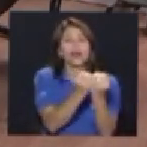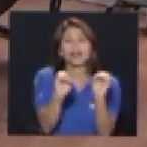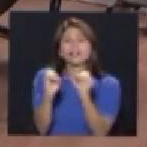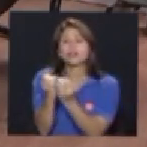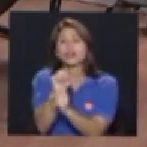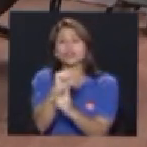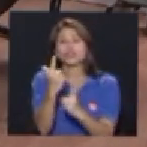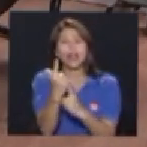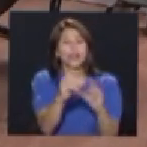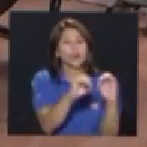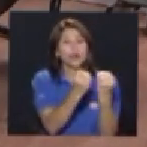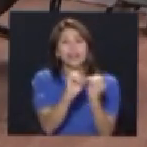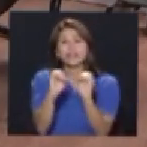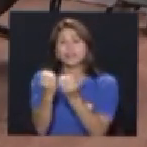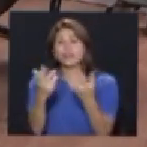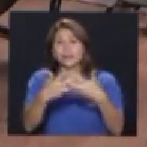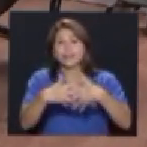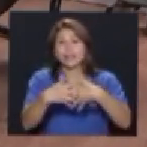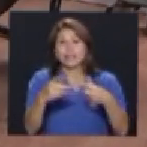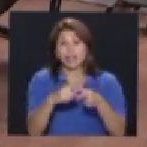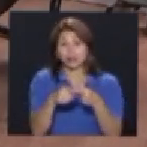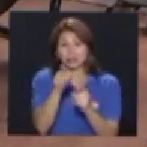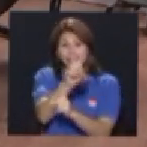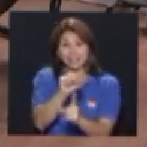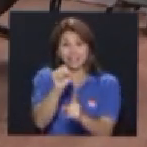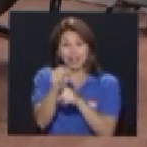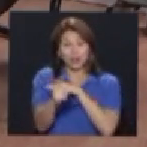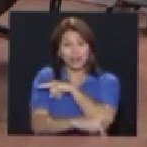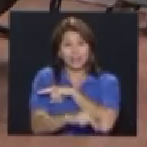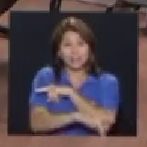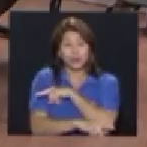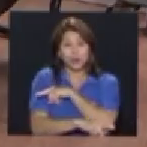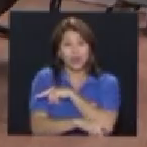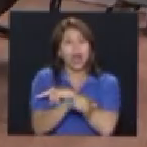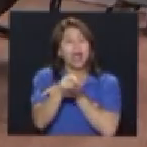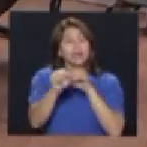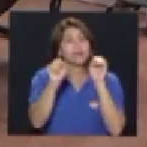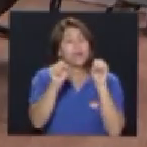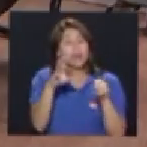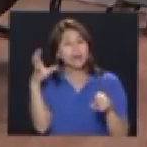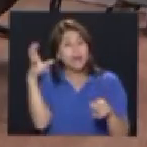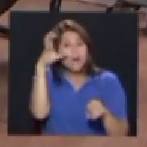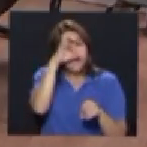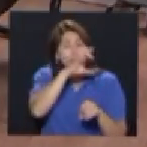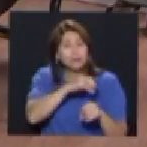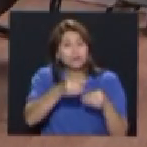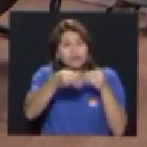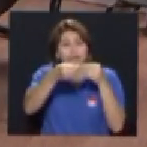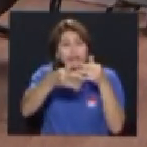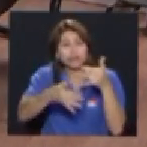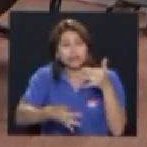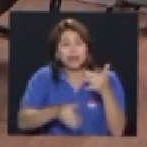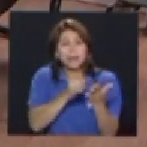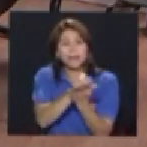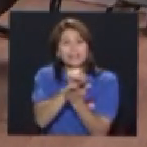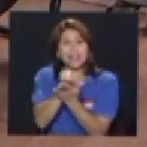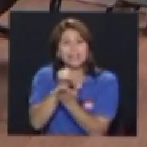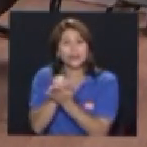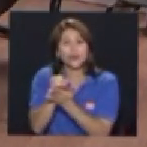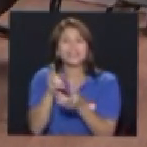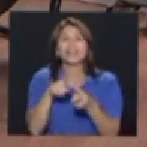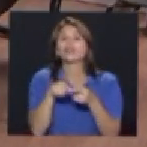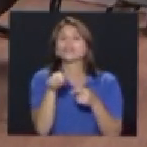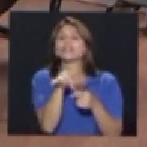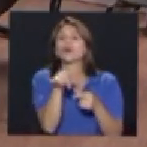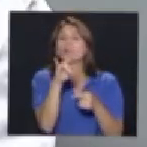el Estado de la Nación, además, es un sitio donde usted puede encontrar centenares de investigaciones. Entonces, piénselo como una plataforma de datos